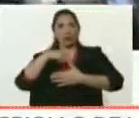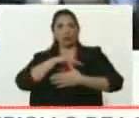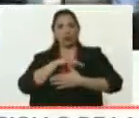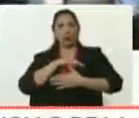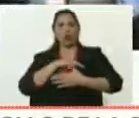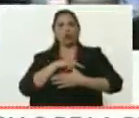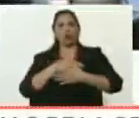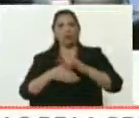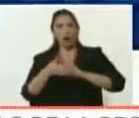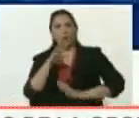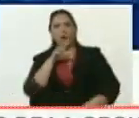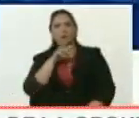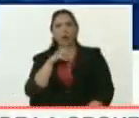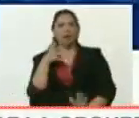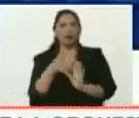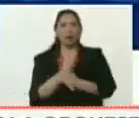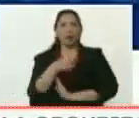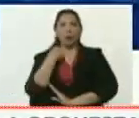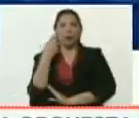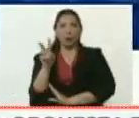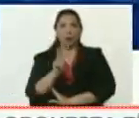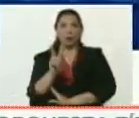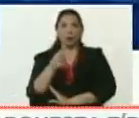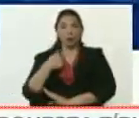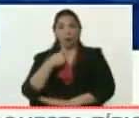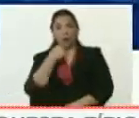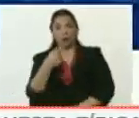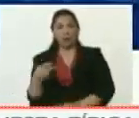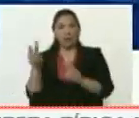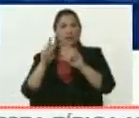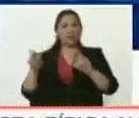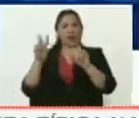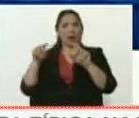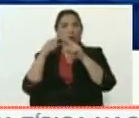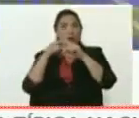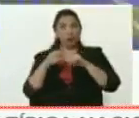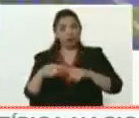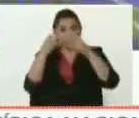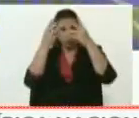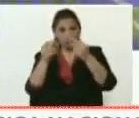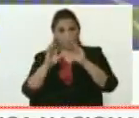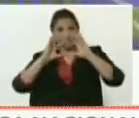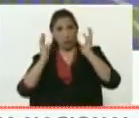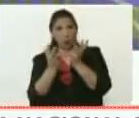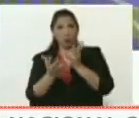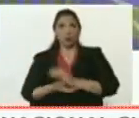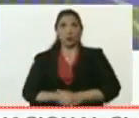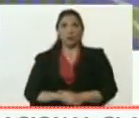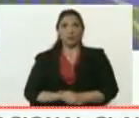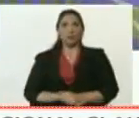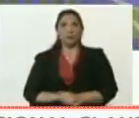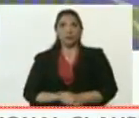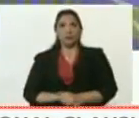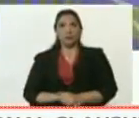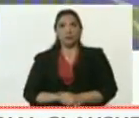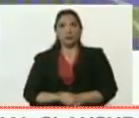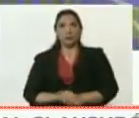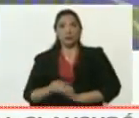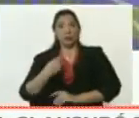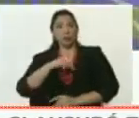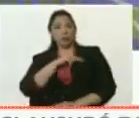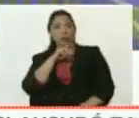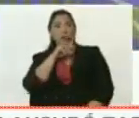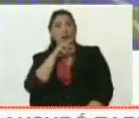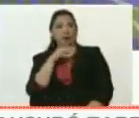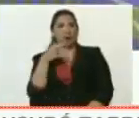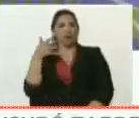lo que es la juventud en Venezuela. Pero yo le decía que cuando revisamos los números en el mundo, canciller, y tú bien lo sabes, estamos hablando desde el